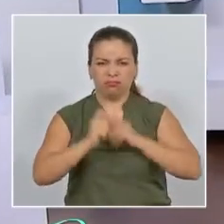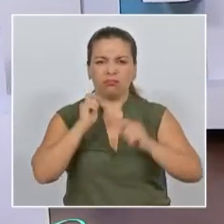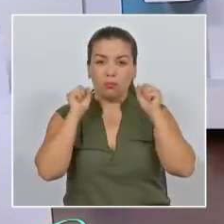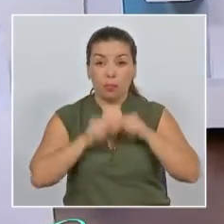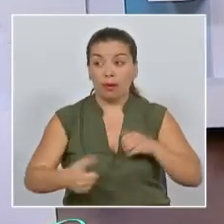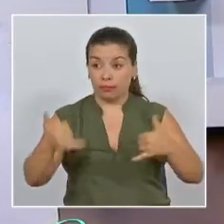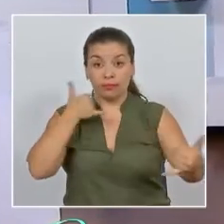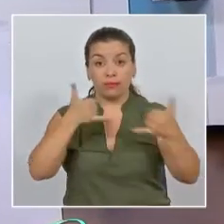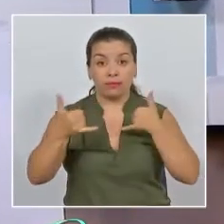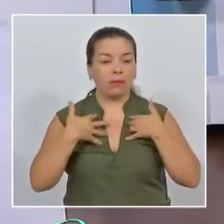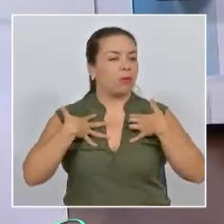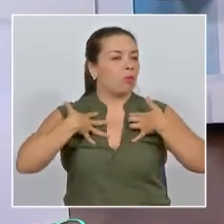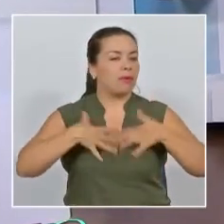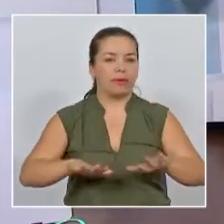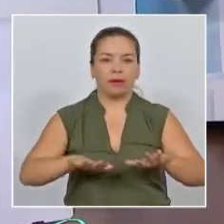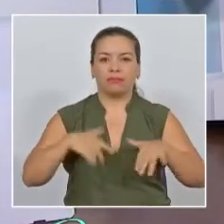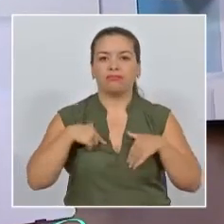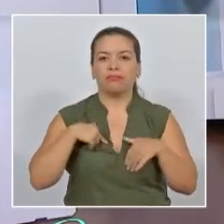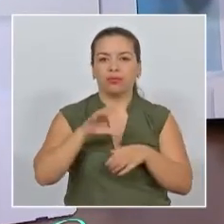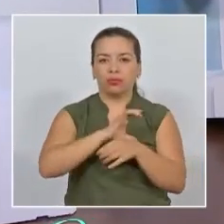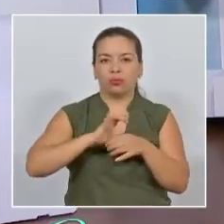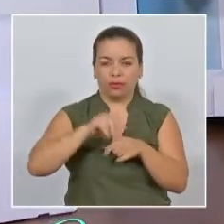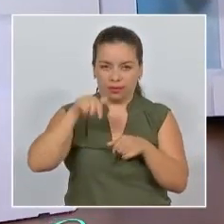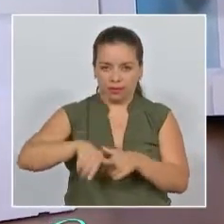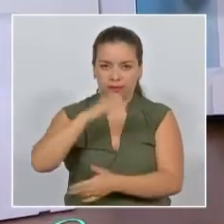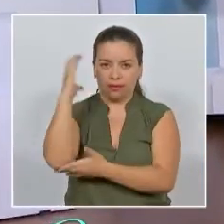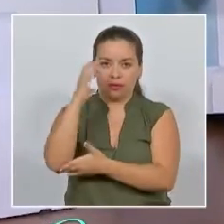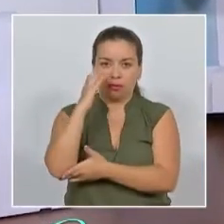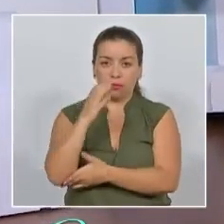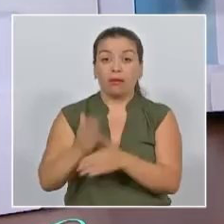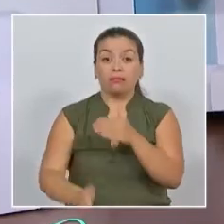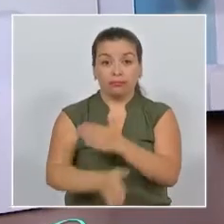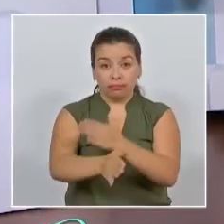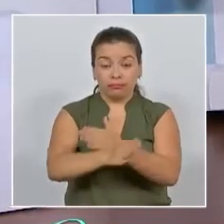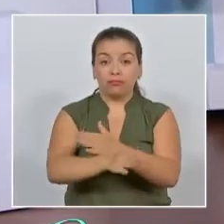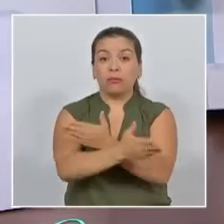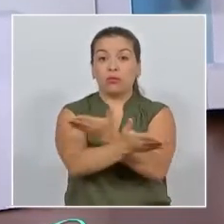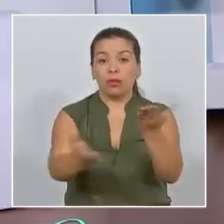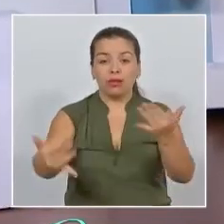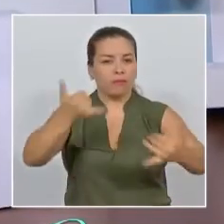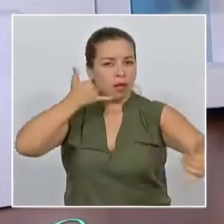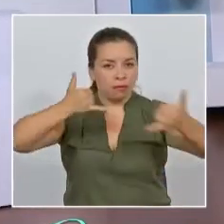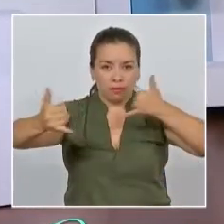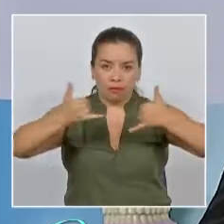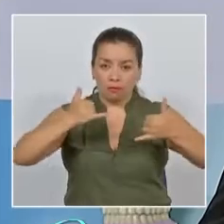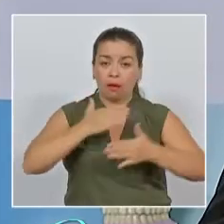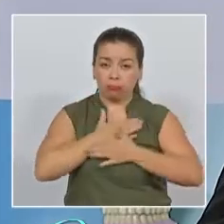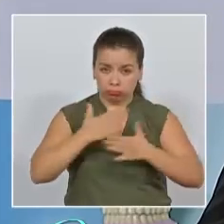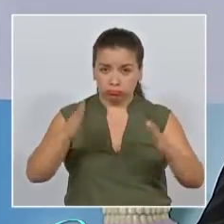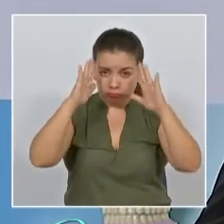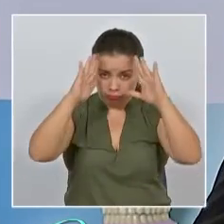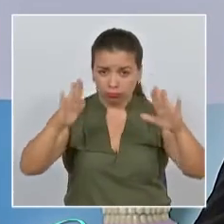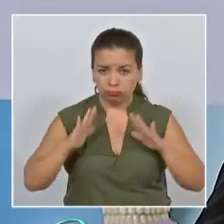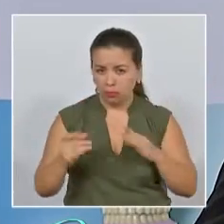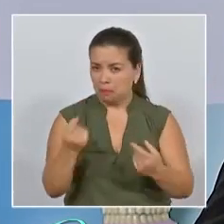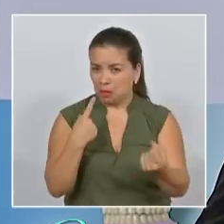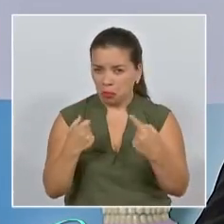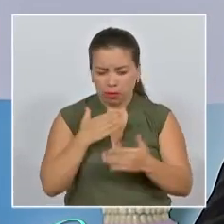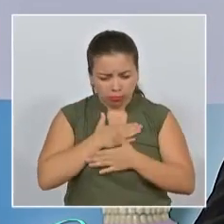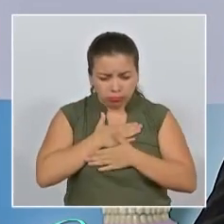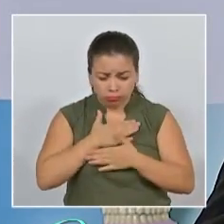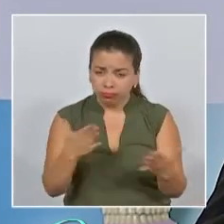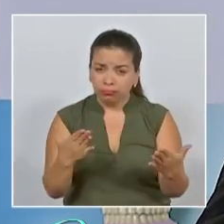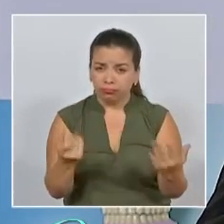con nosotros desde cualquier parte del país. Seguimos recibiendo sus aportes también, digo sus preguntas,